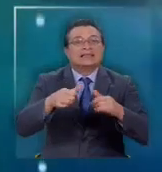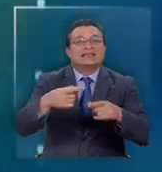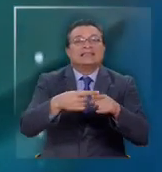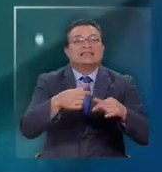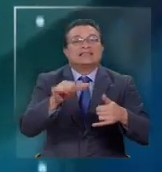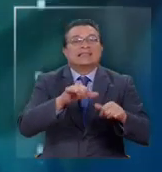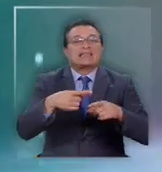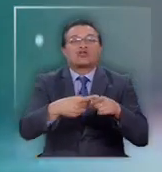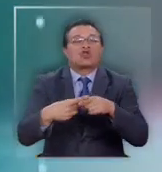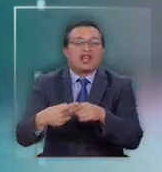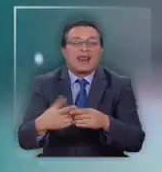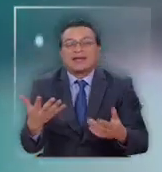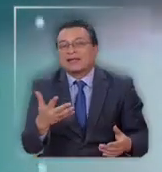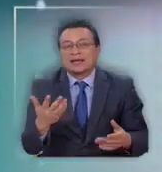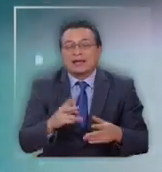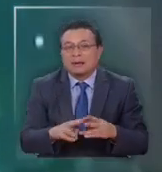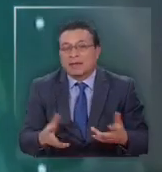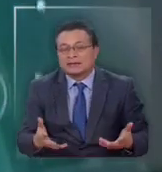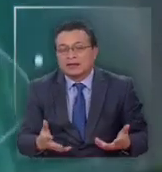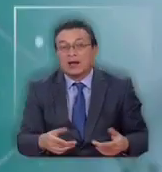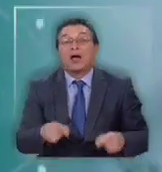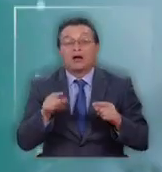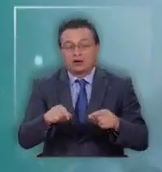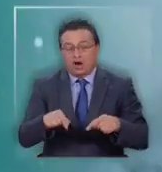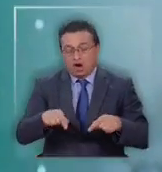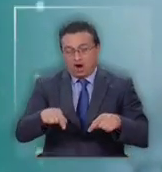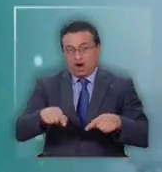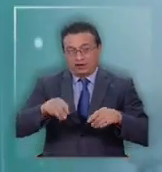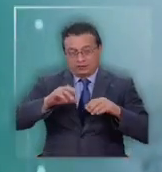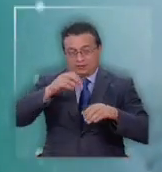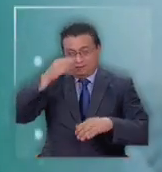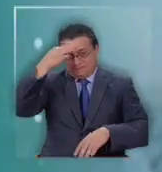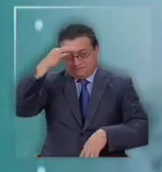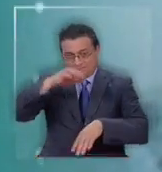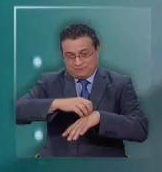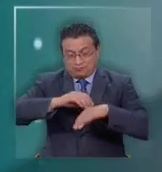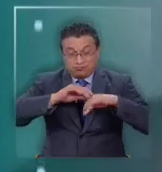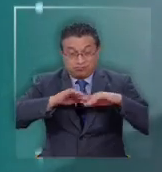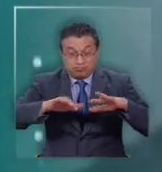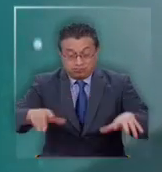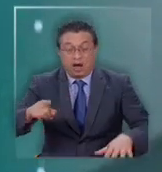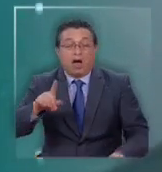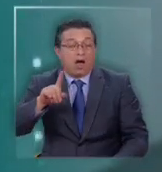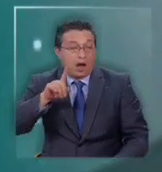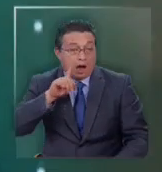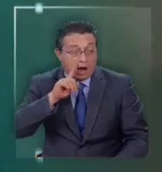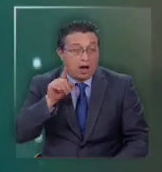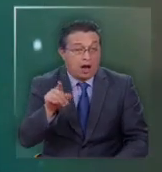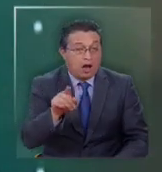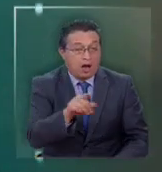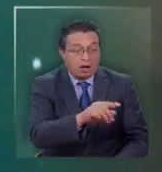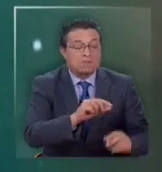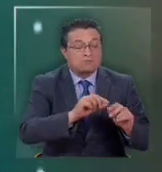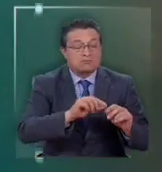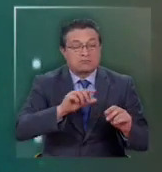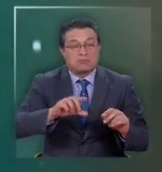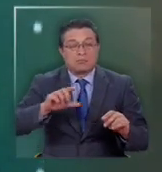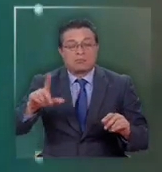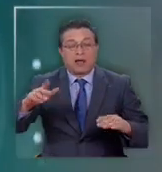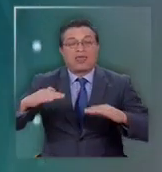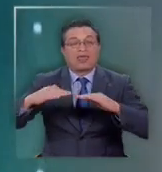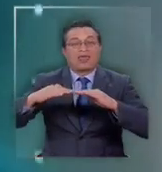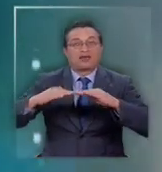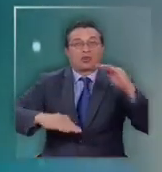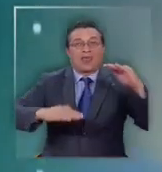ejemplo y hace poco conversábamos hoy día la pandemia también está por ejemplo acrecentando ciertas desigualdades